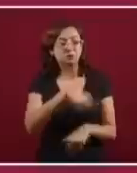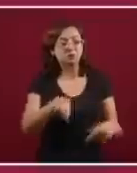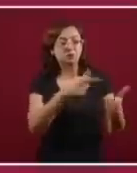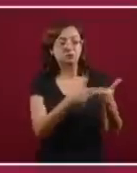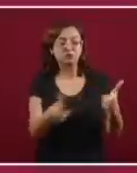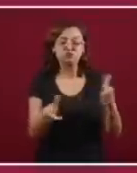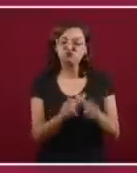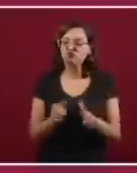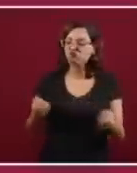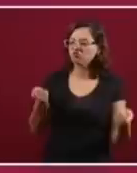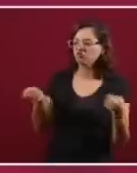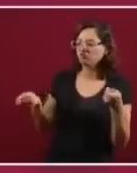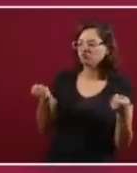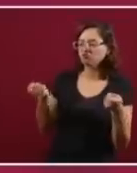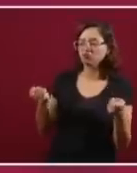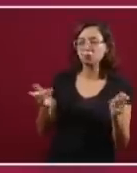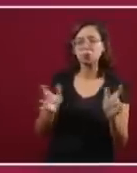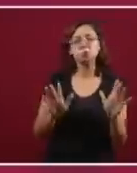creado